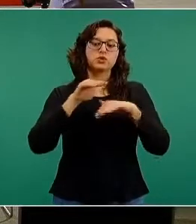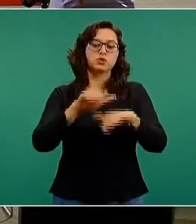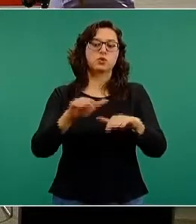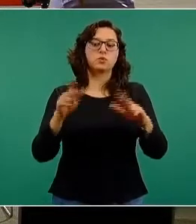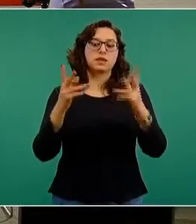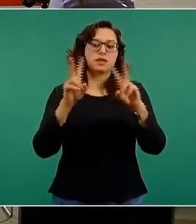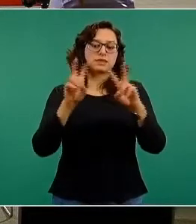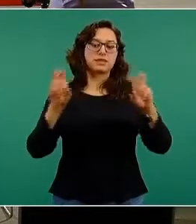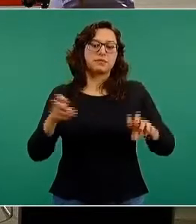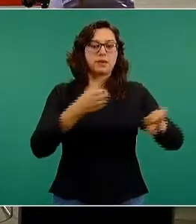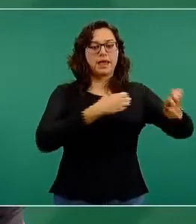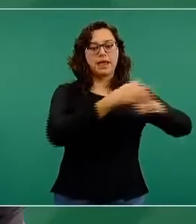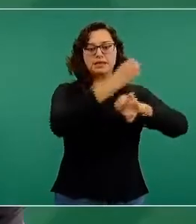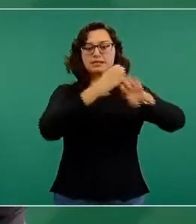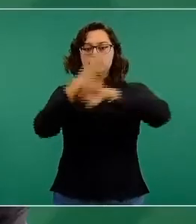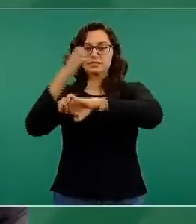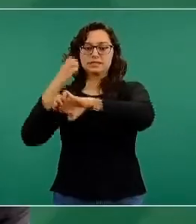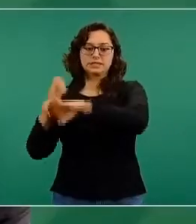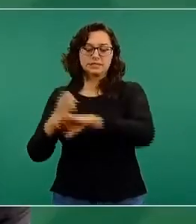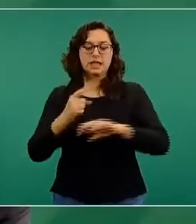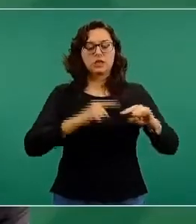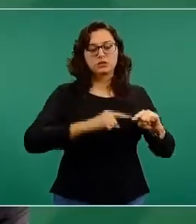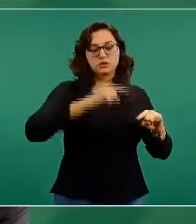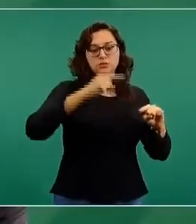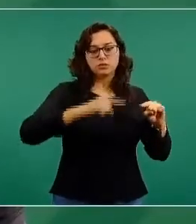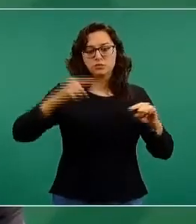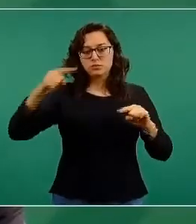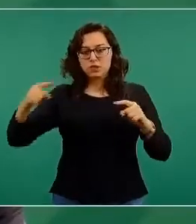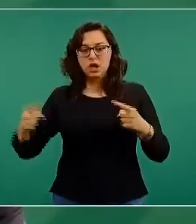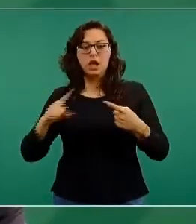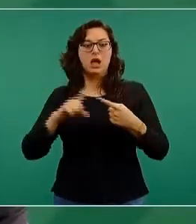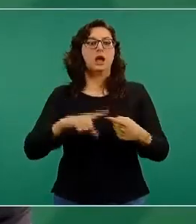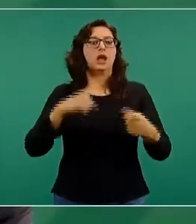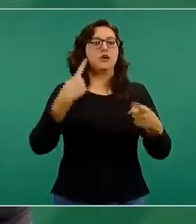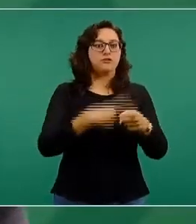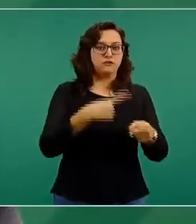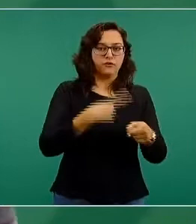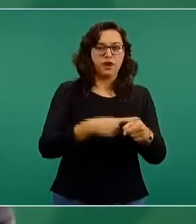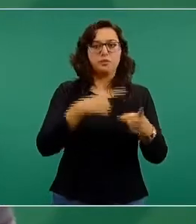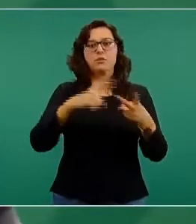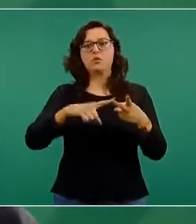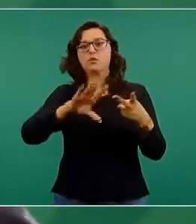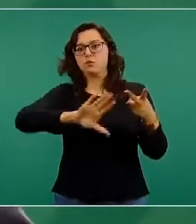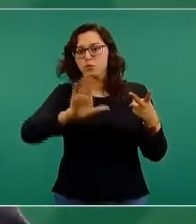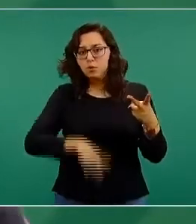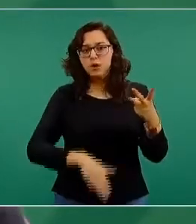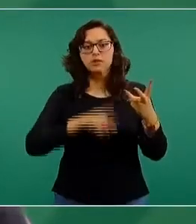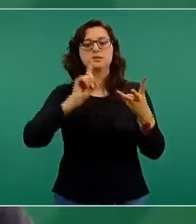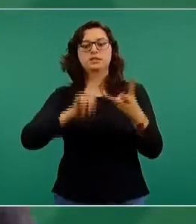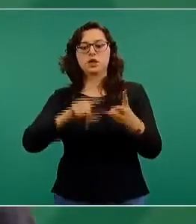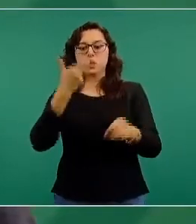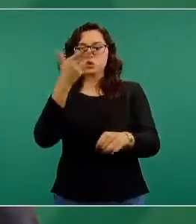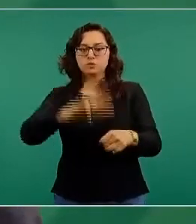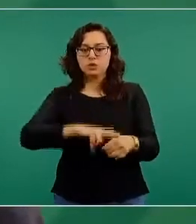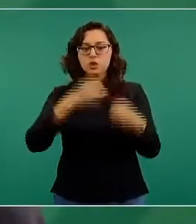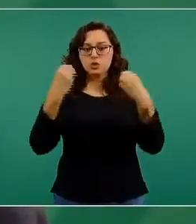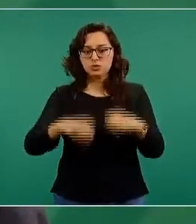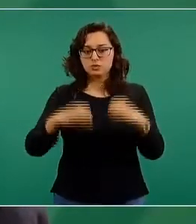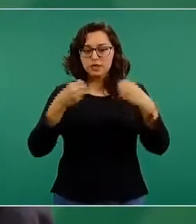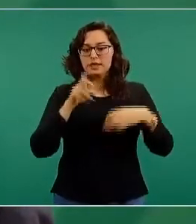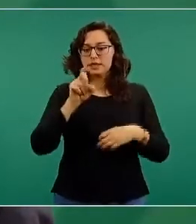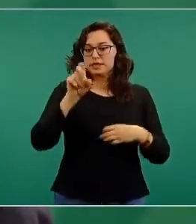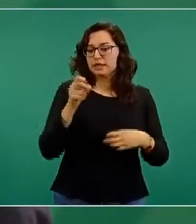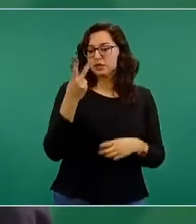las curvas epidémicas de casos, de defunciones y de hospitalizaciones para las 32 entidades federativas. Y es